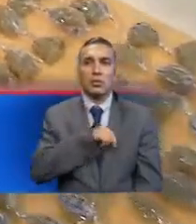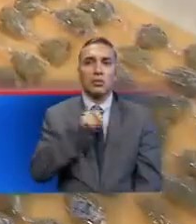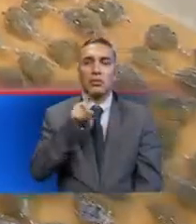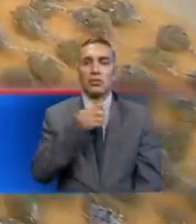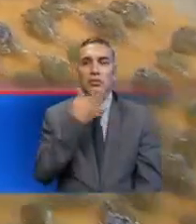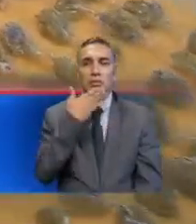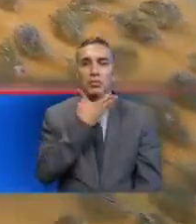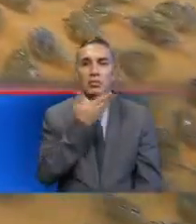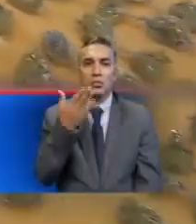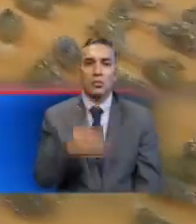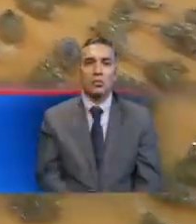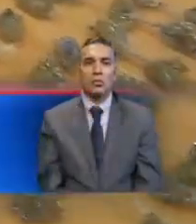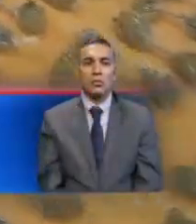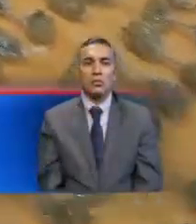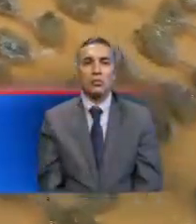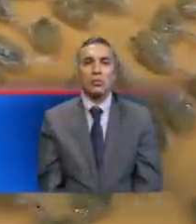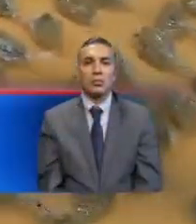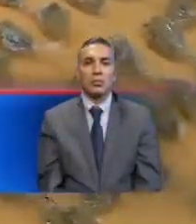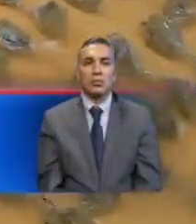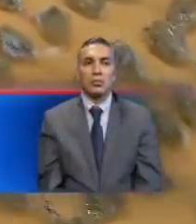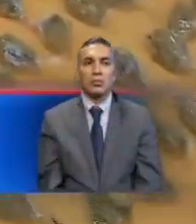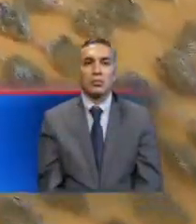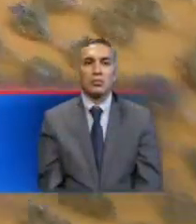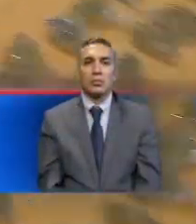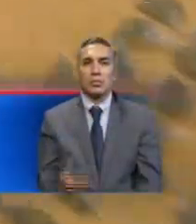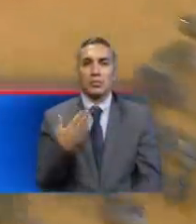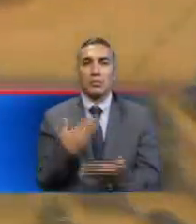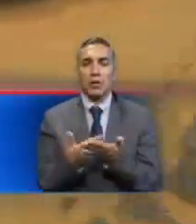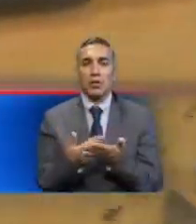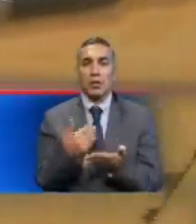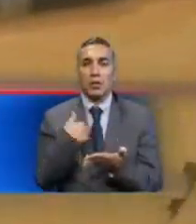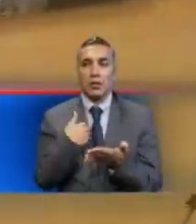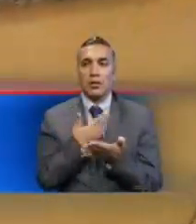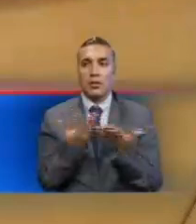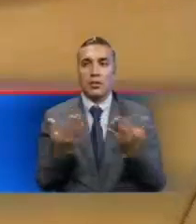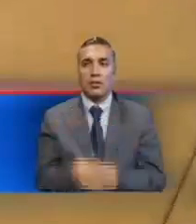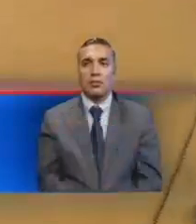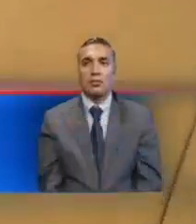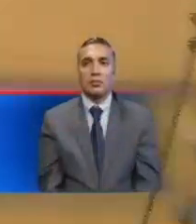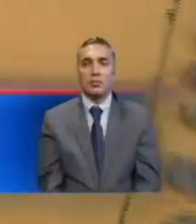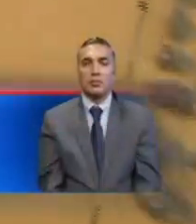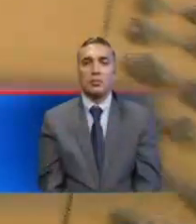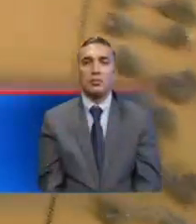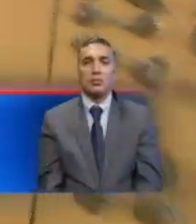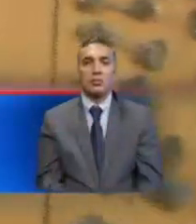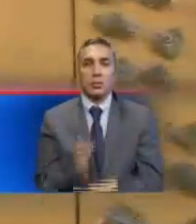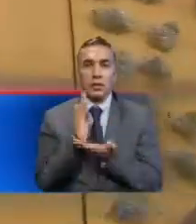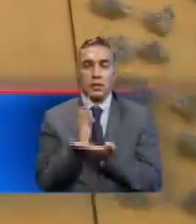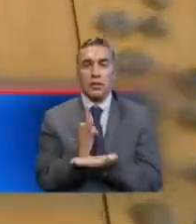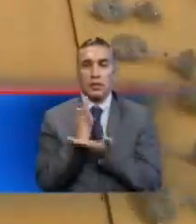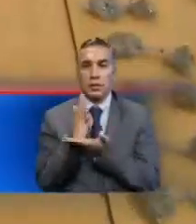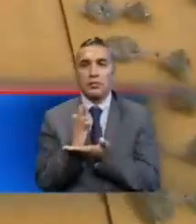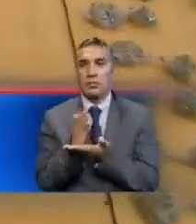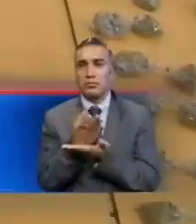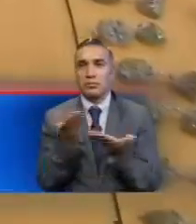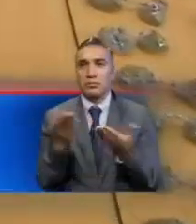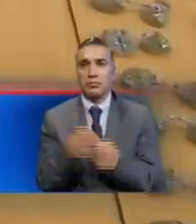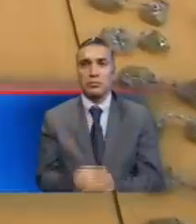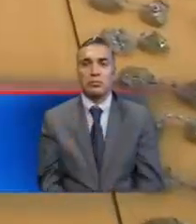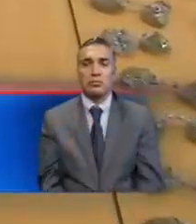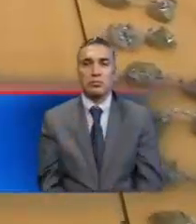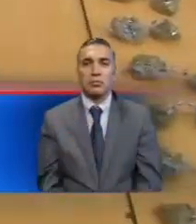base a las vainas que dejan y los testigos que dejan